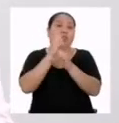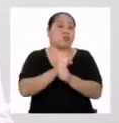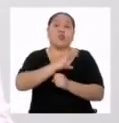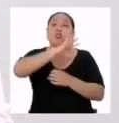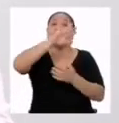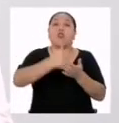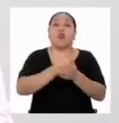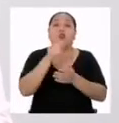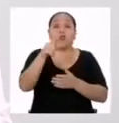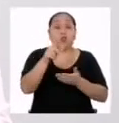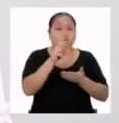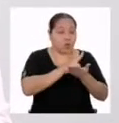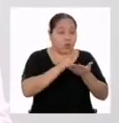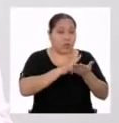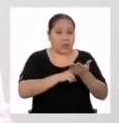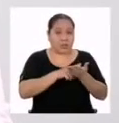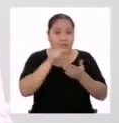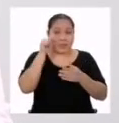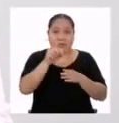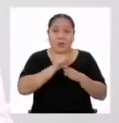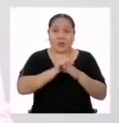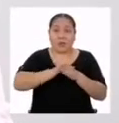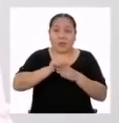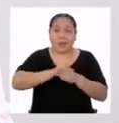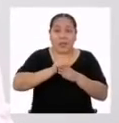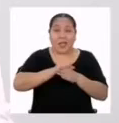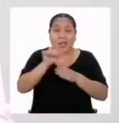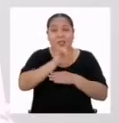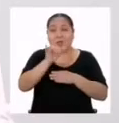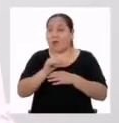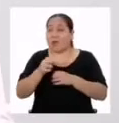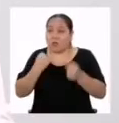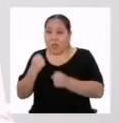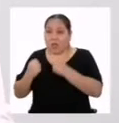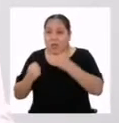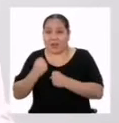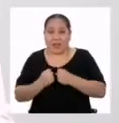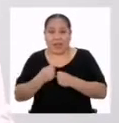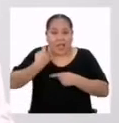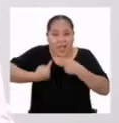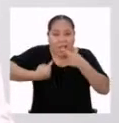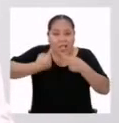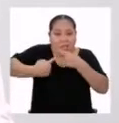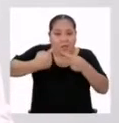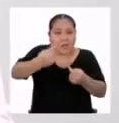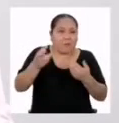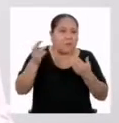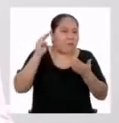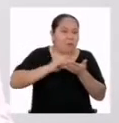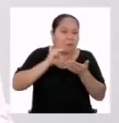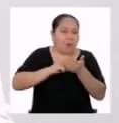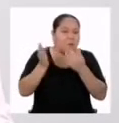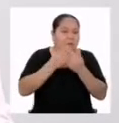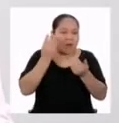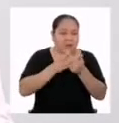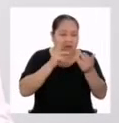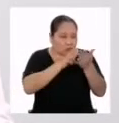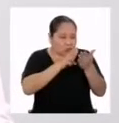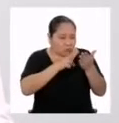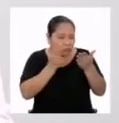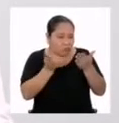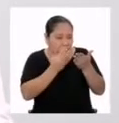leas. Será como entrenar para una carrera, y cada vez se te hará más fácil y podrás leer textos más largos y